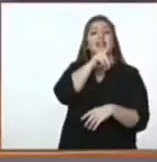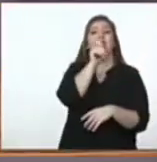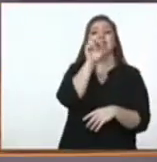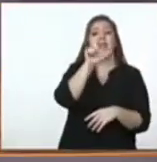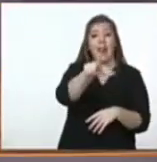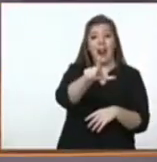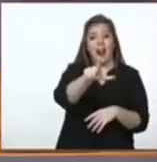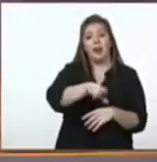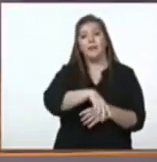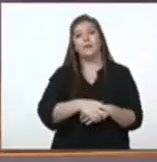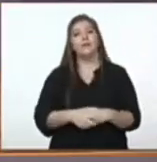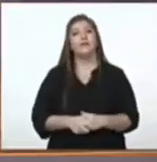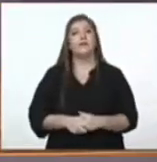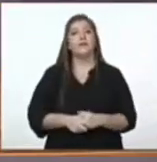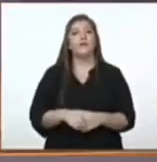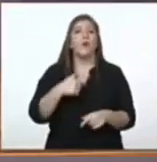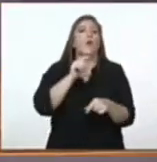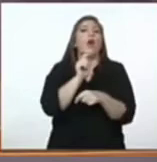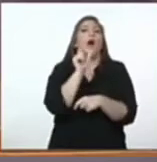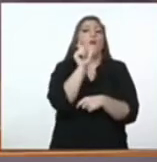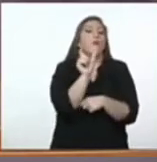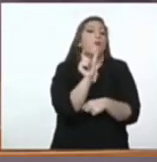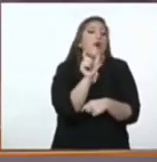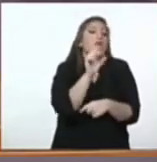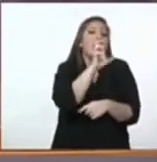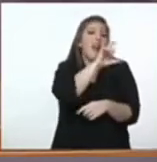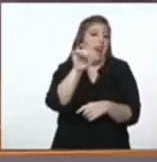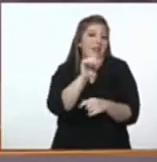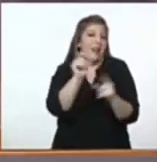las letras con las que